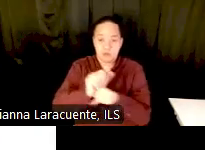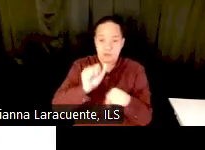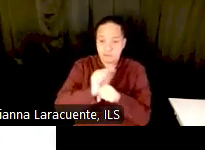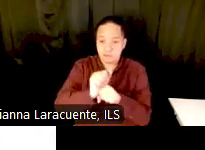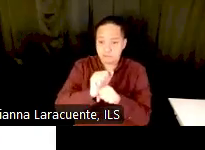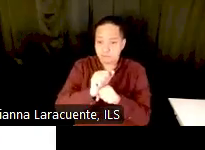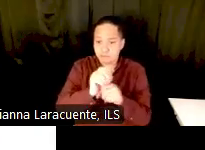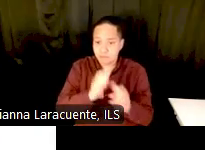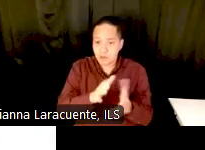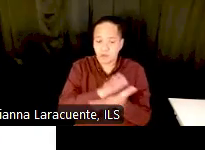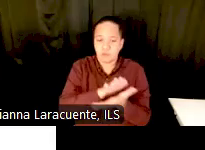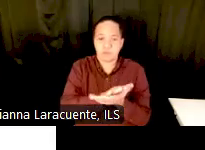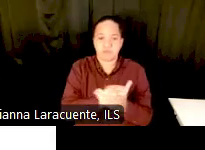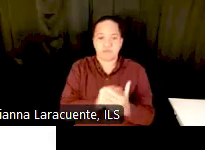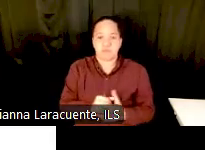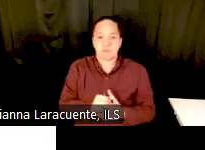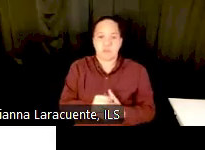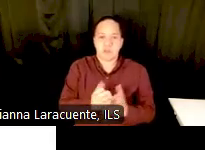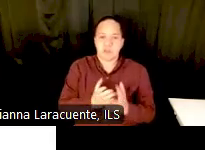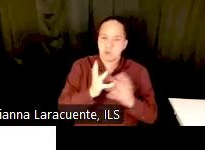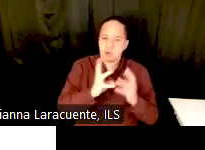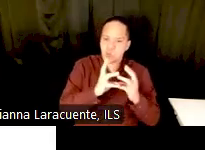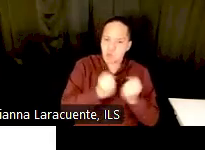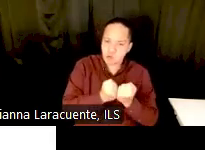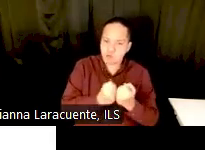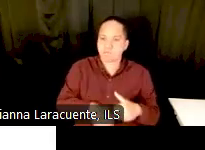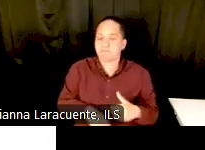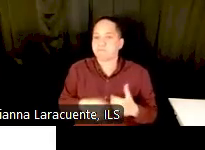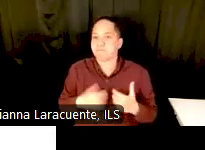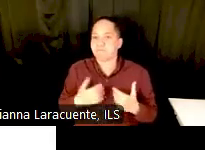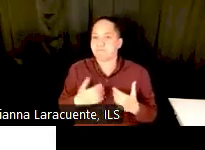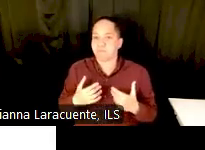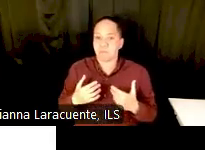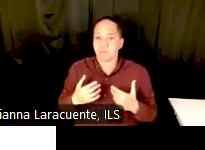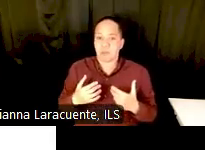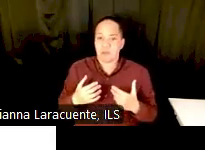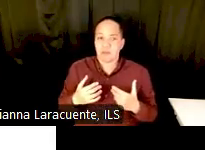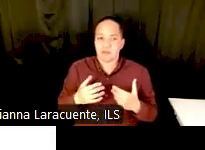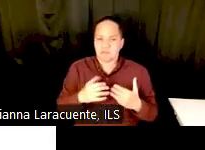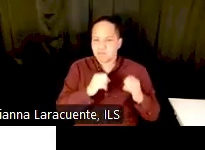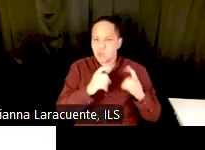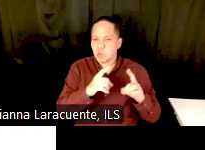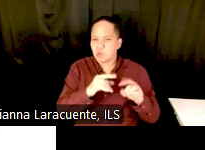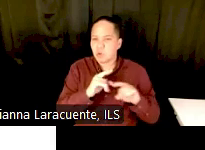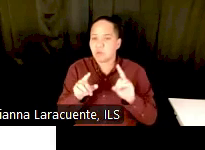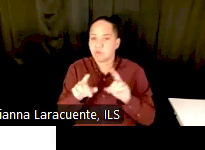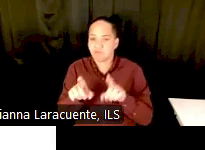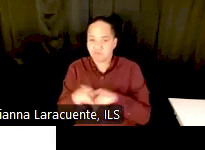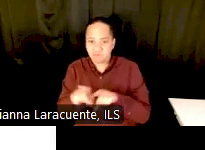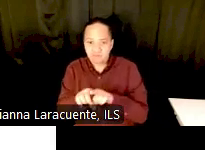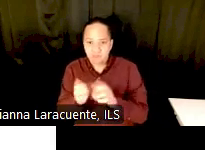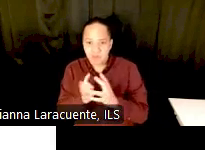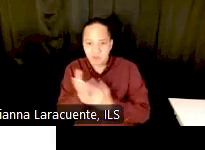Es decir, a través de capacitación, a través de educación, pero también a través